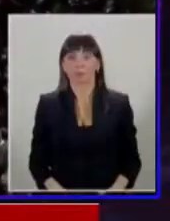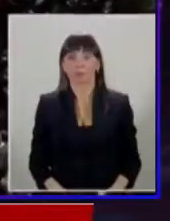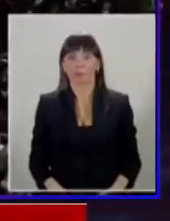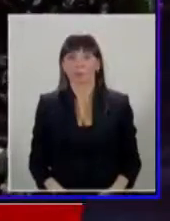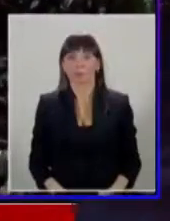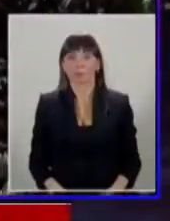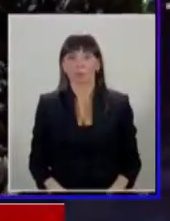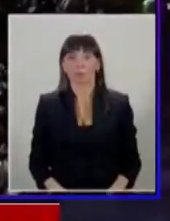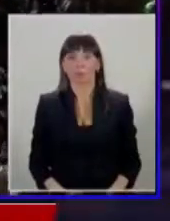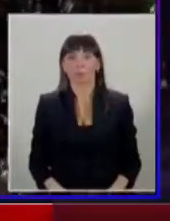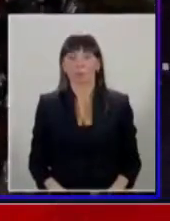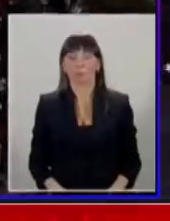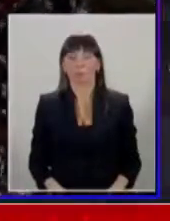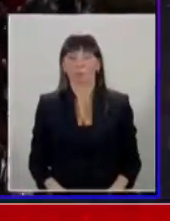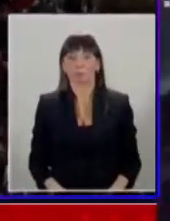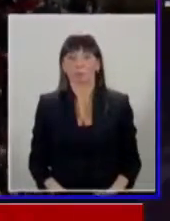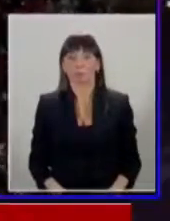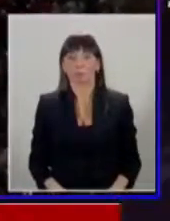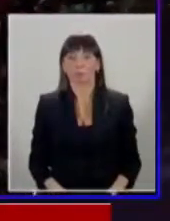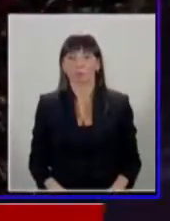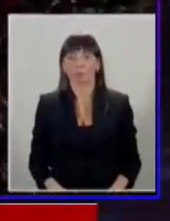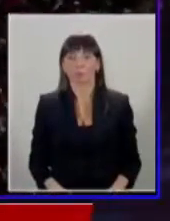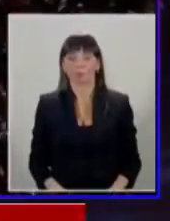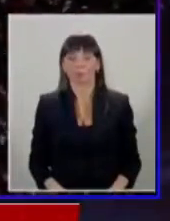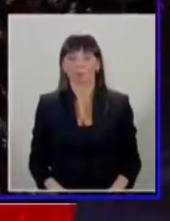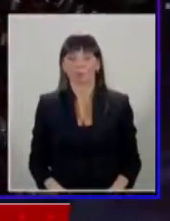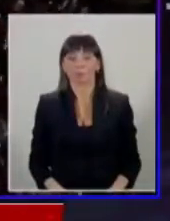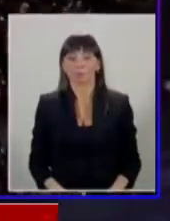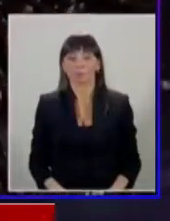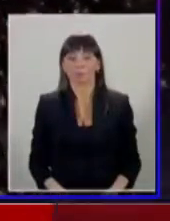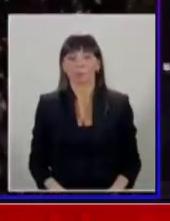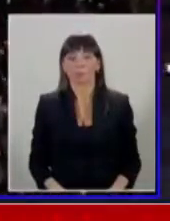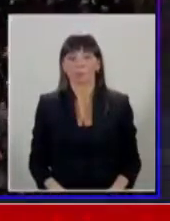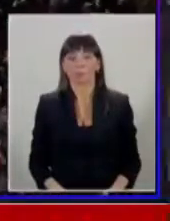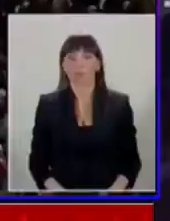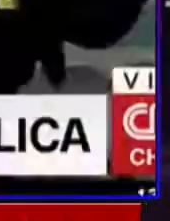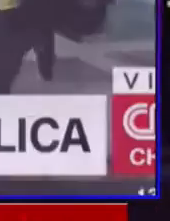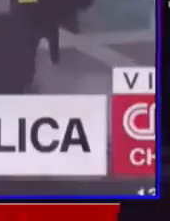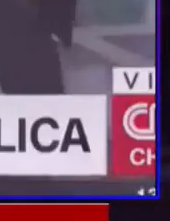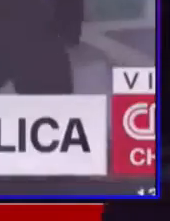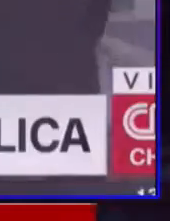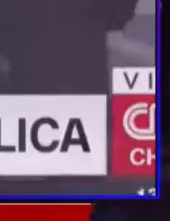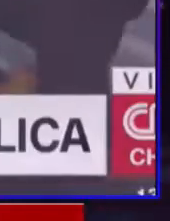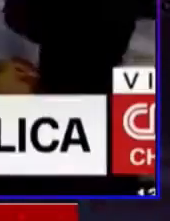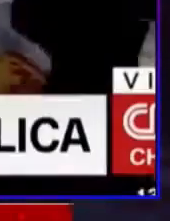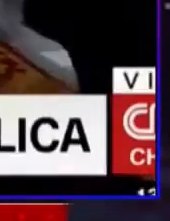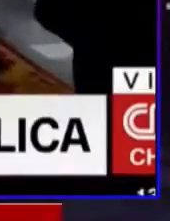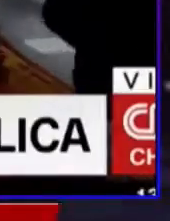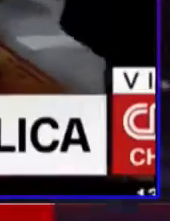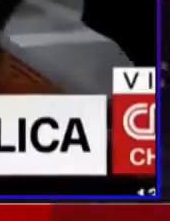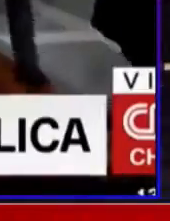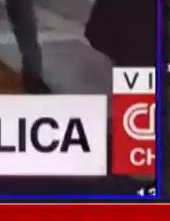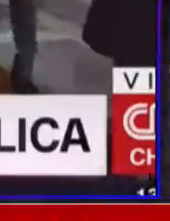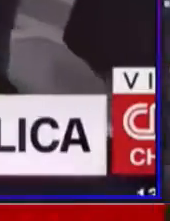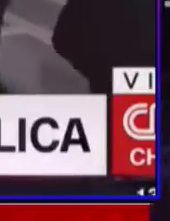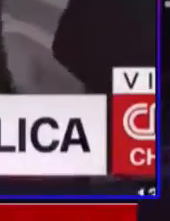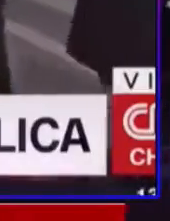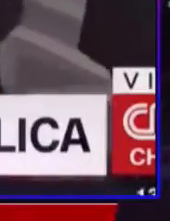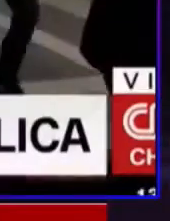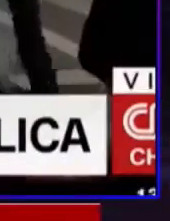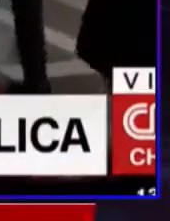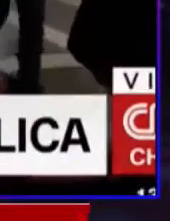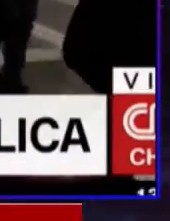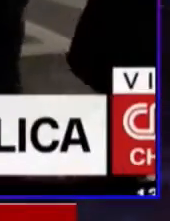aún así las regiones necesitan activarse sabemos que estamos sufriendo las consecuencias probablemente de una economía que venía bastante tiempo a la